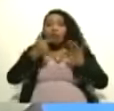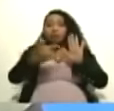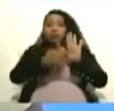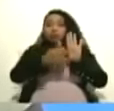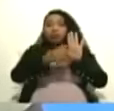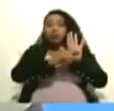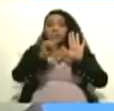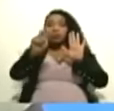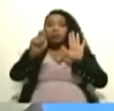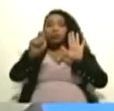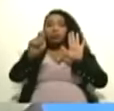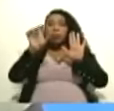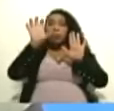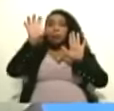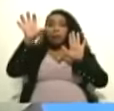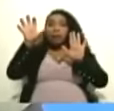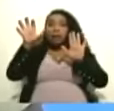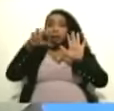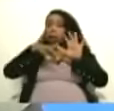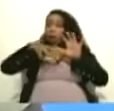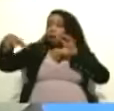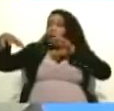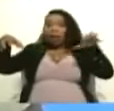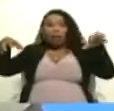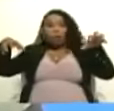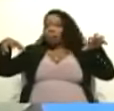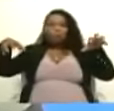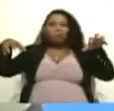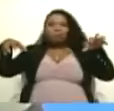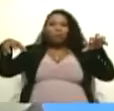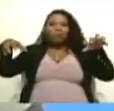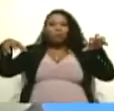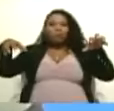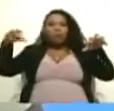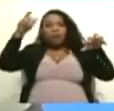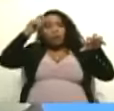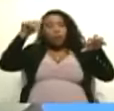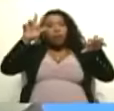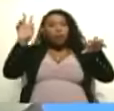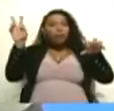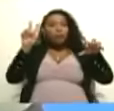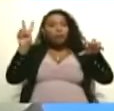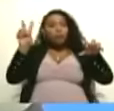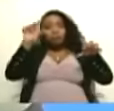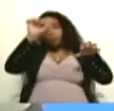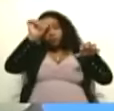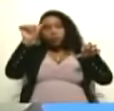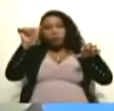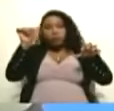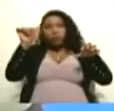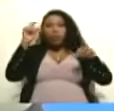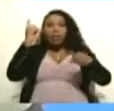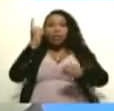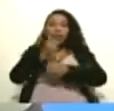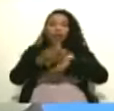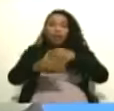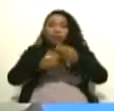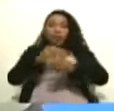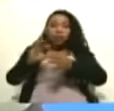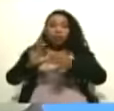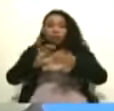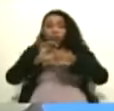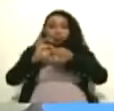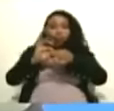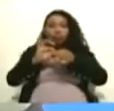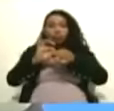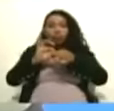con el país dividido Mira el mensaje que mandó el pueblo de Venezuela el domingo la unanimidad hay